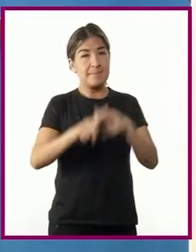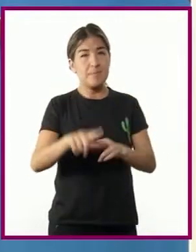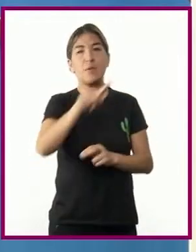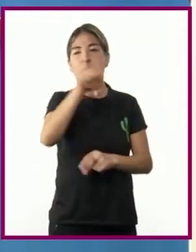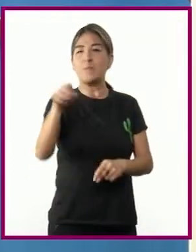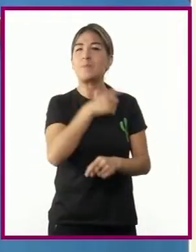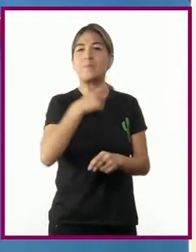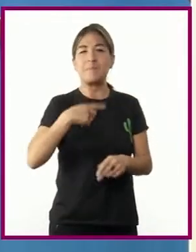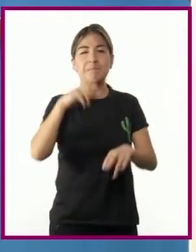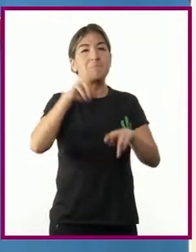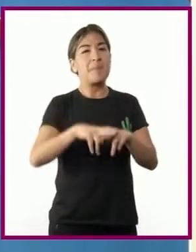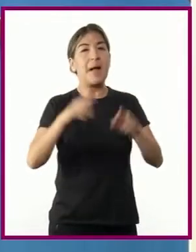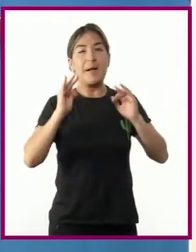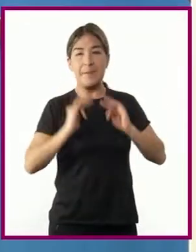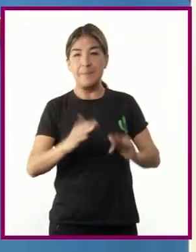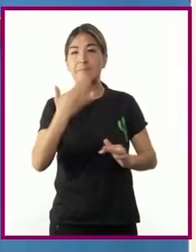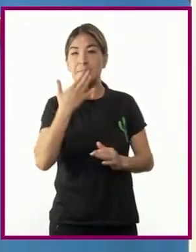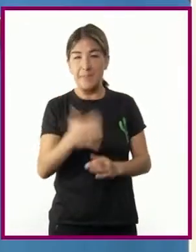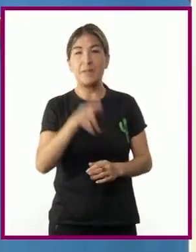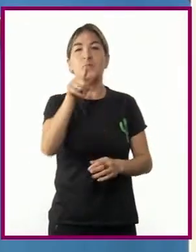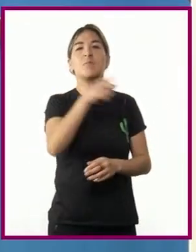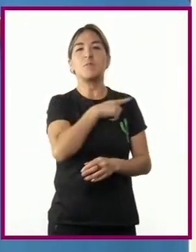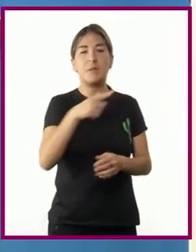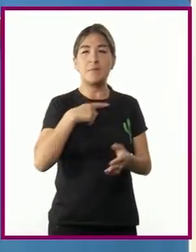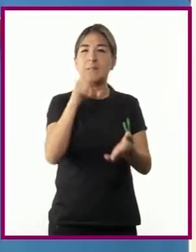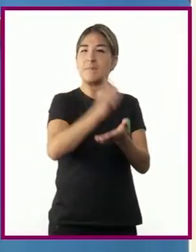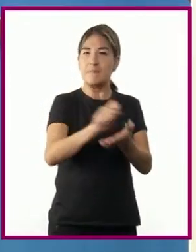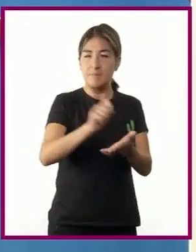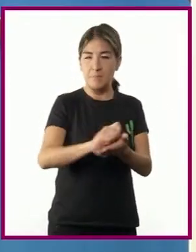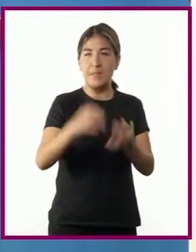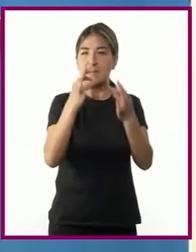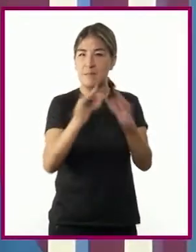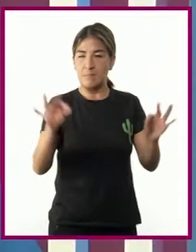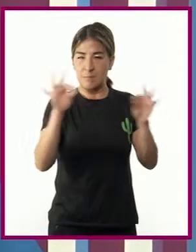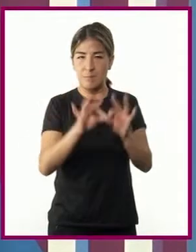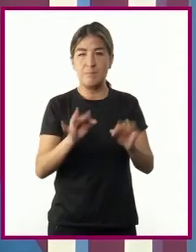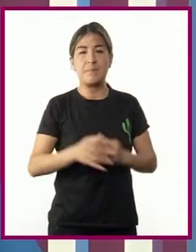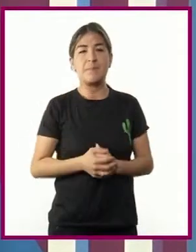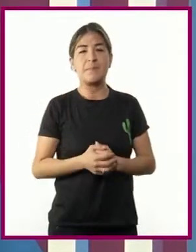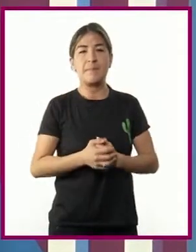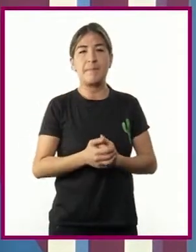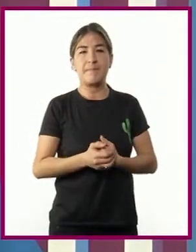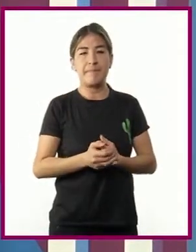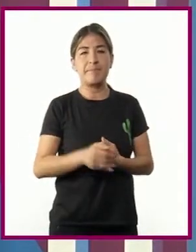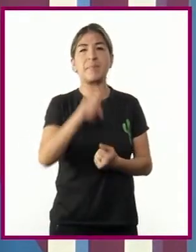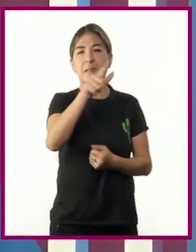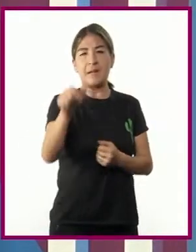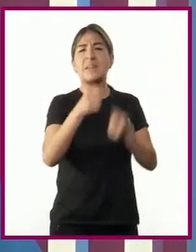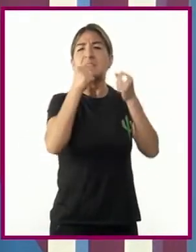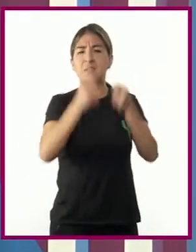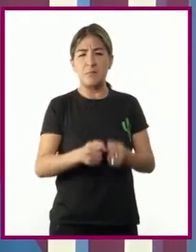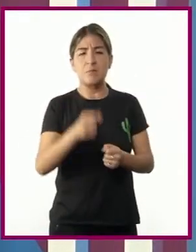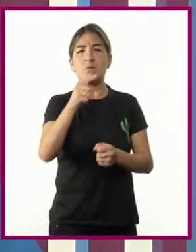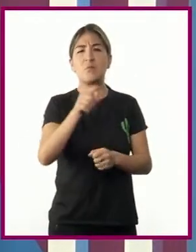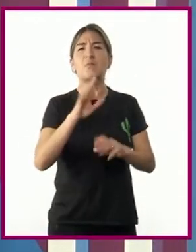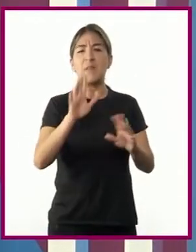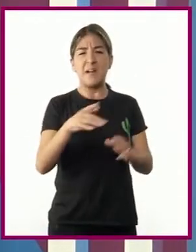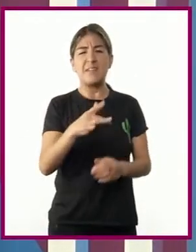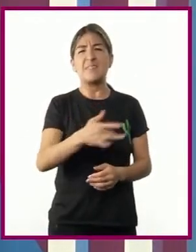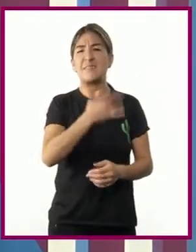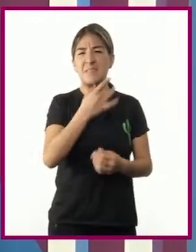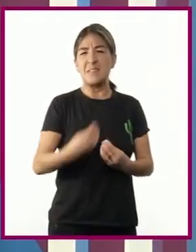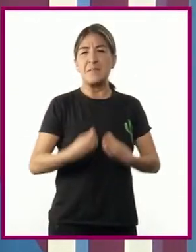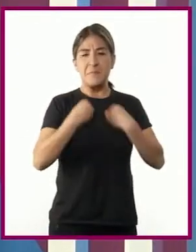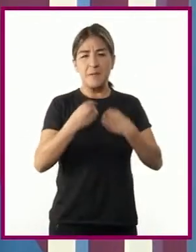y cómodos. Recuerden tomar las notas que consideren importantes. Seguramente han vivido o visto